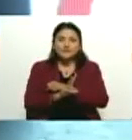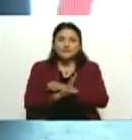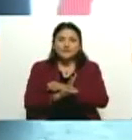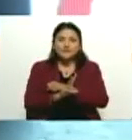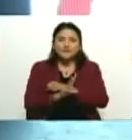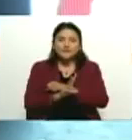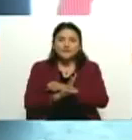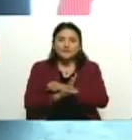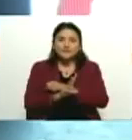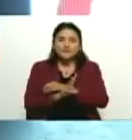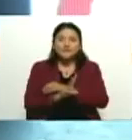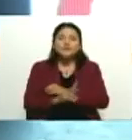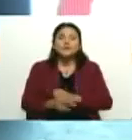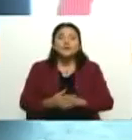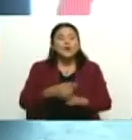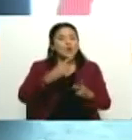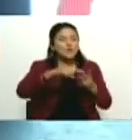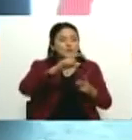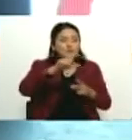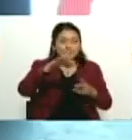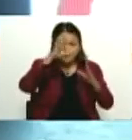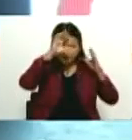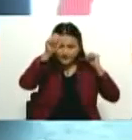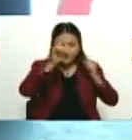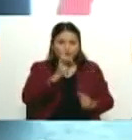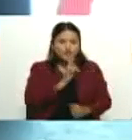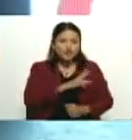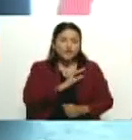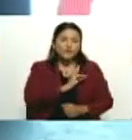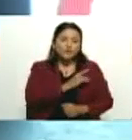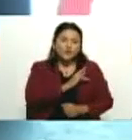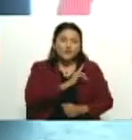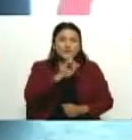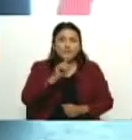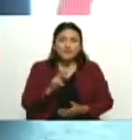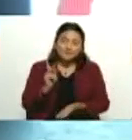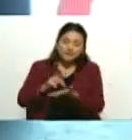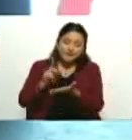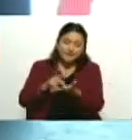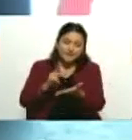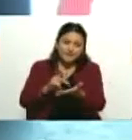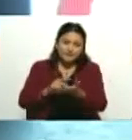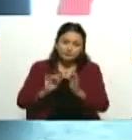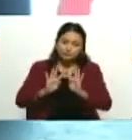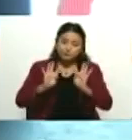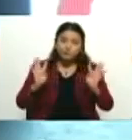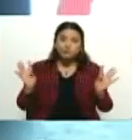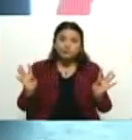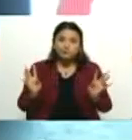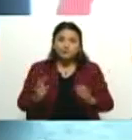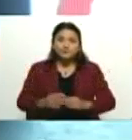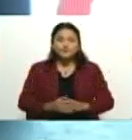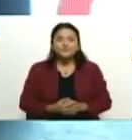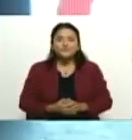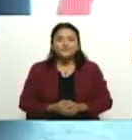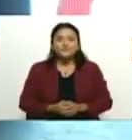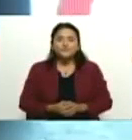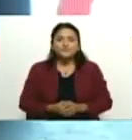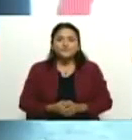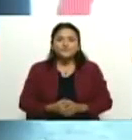y representantes diplomáticos de la Embajada de Chile y Bolivia, presentes en el día de hoy. Nuestros hermanos